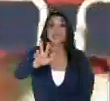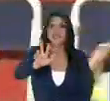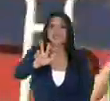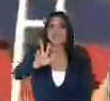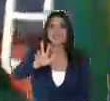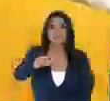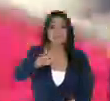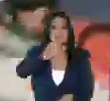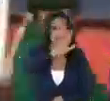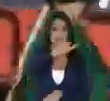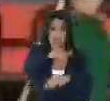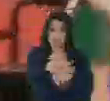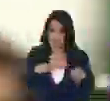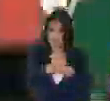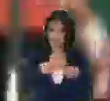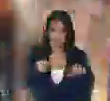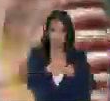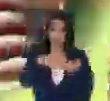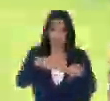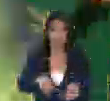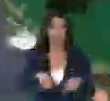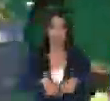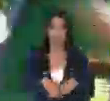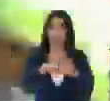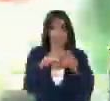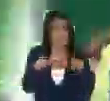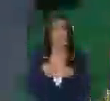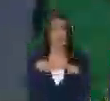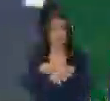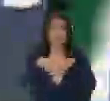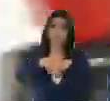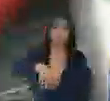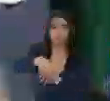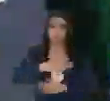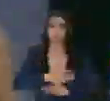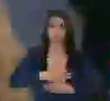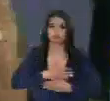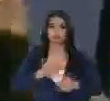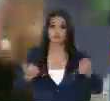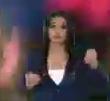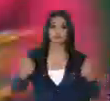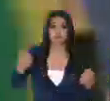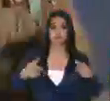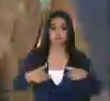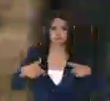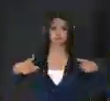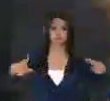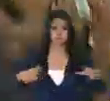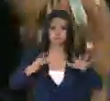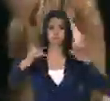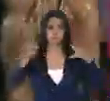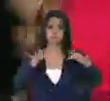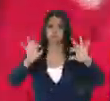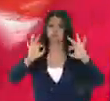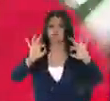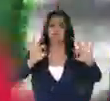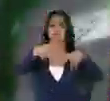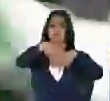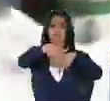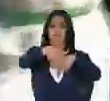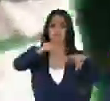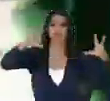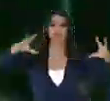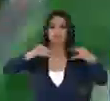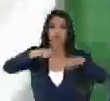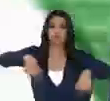las 3 de la tarde, en donde vamos también a poder disfrutar de 10 carros alegóricos con todos los atractivos turísticos de la ciudad